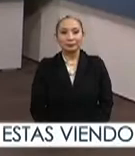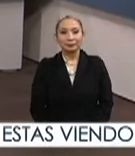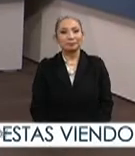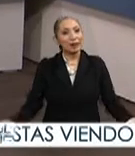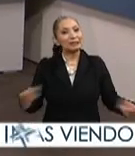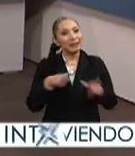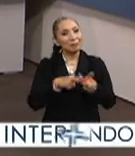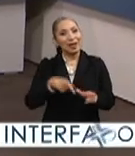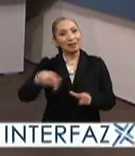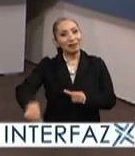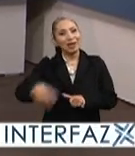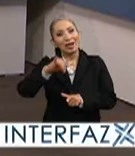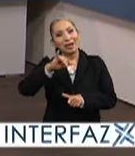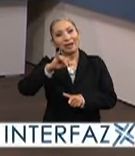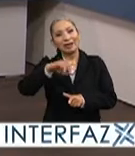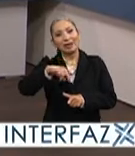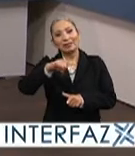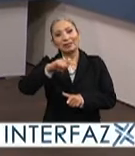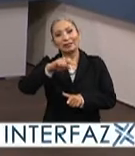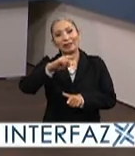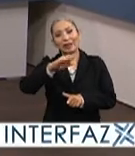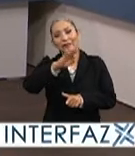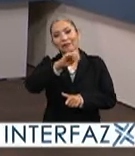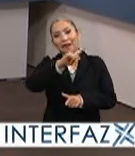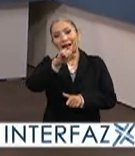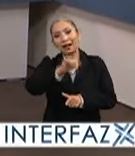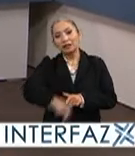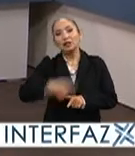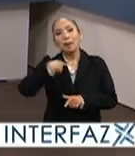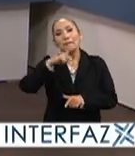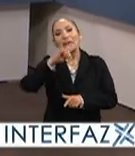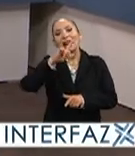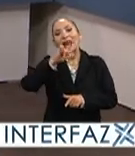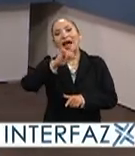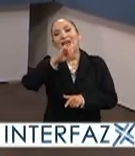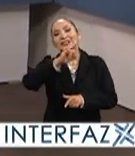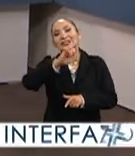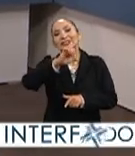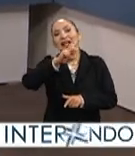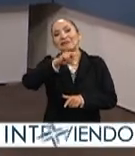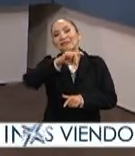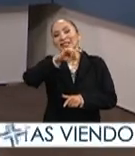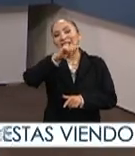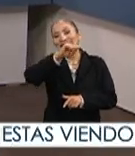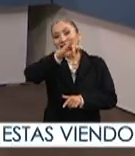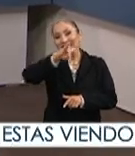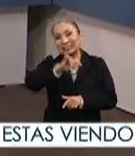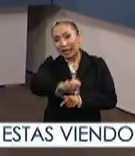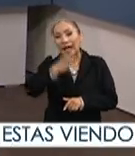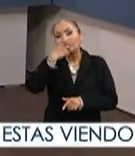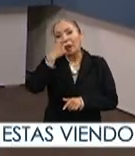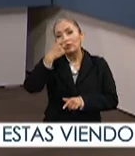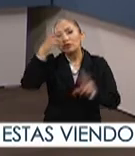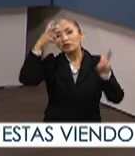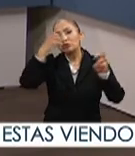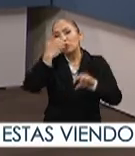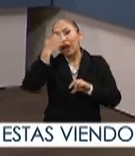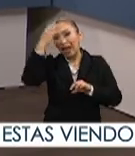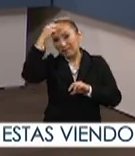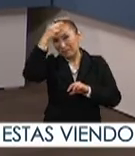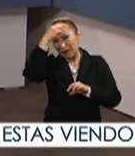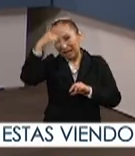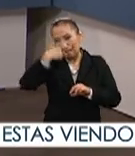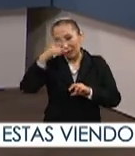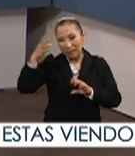Bueno, pues continuamos aquí en el estudio de Interfaz con Pilar Servitje de Mariscal, hablando precisamente de esta escuela de enfermerías de la Cruz Roja.